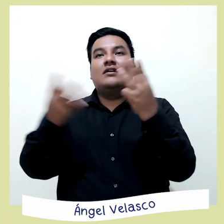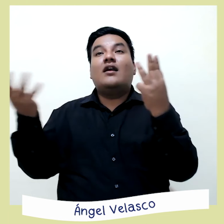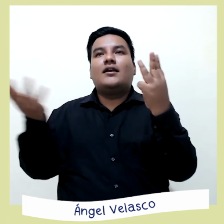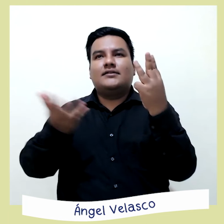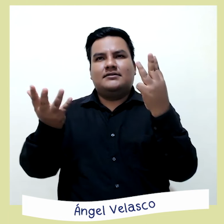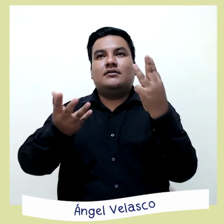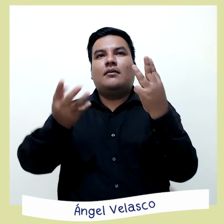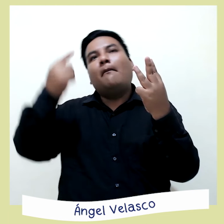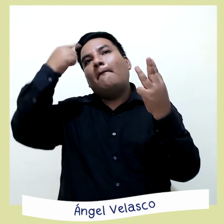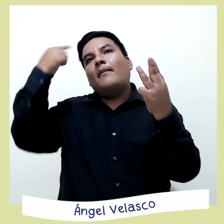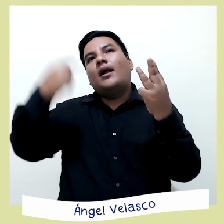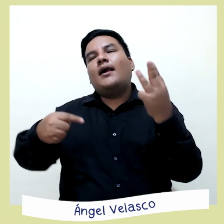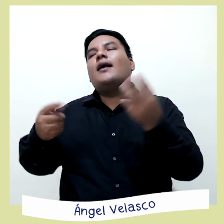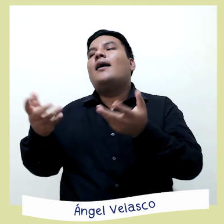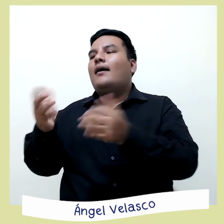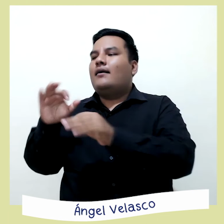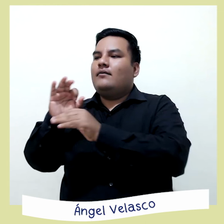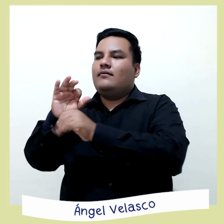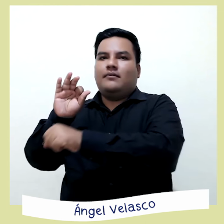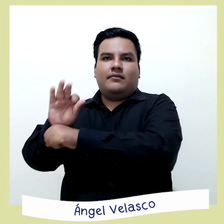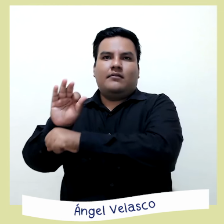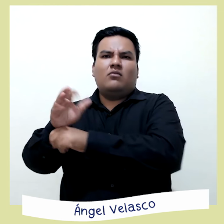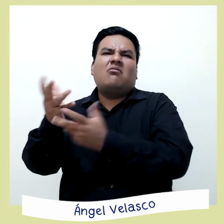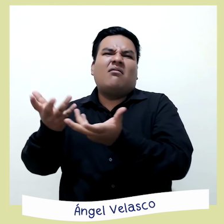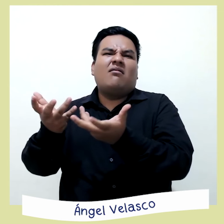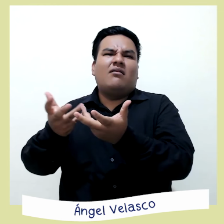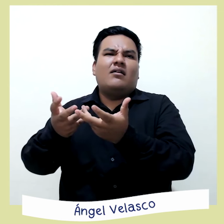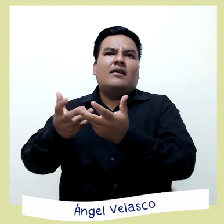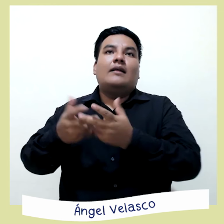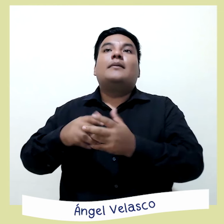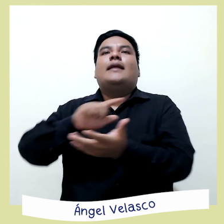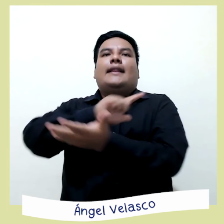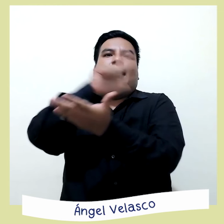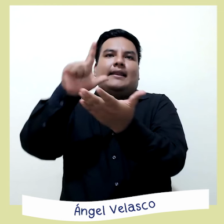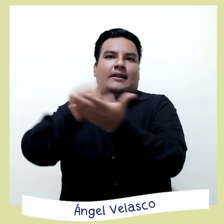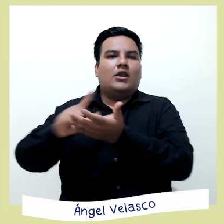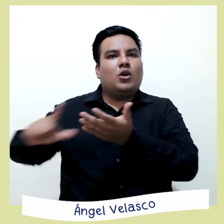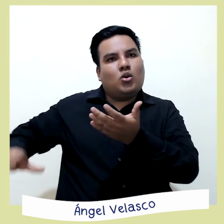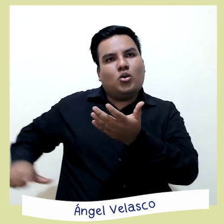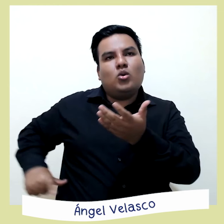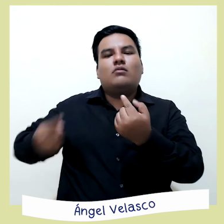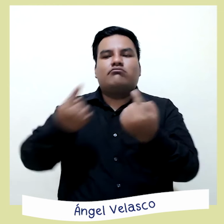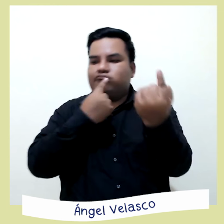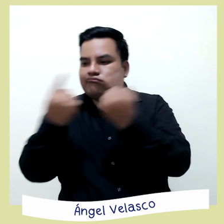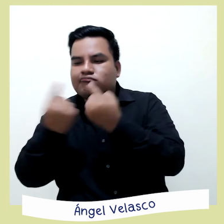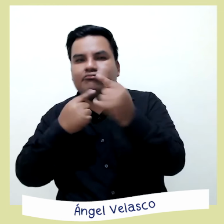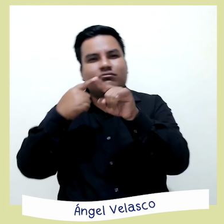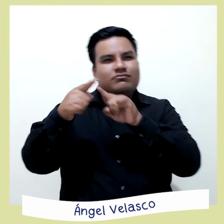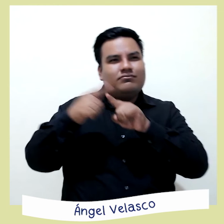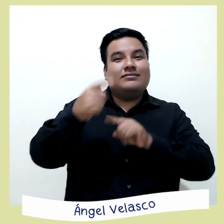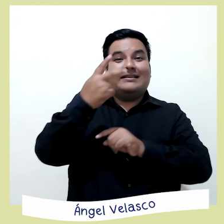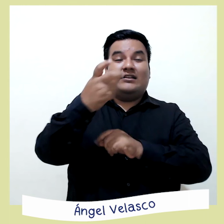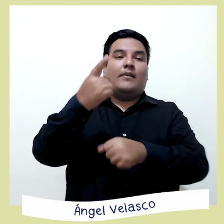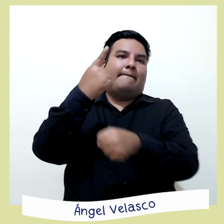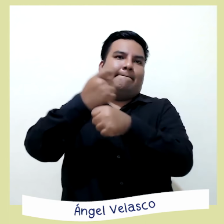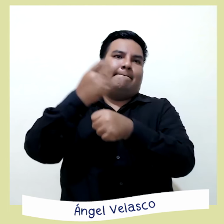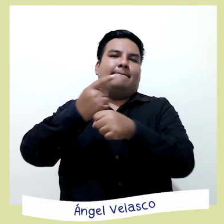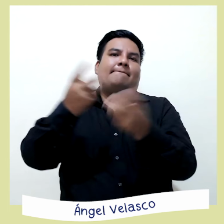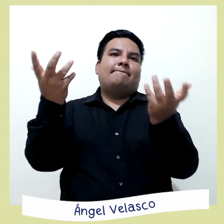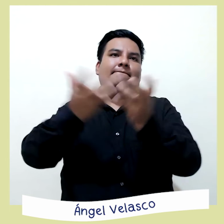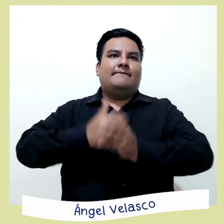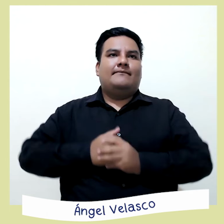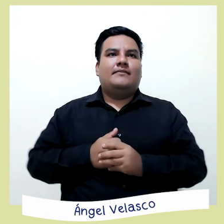Organización de las Naciones Unidas. Son 3 los ámbitos de acción que se identifican para intervenir. El primero tiene que ver con la